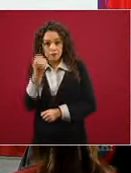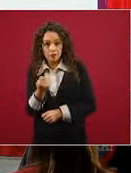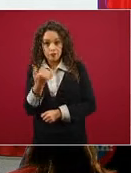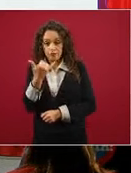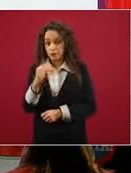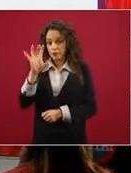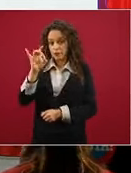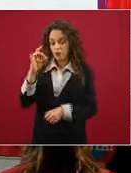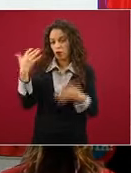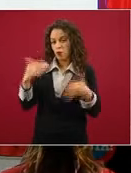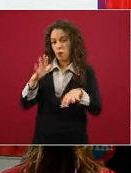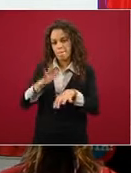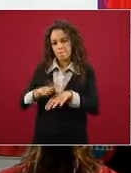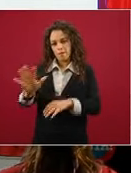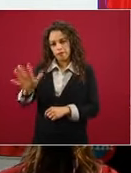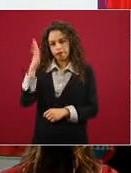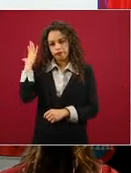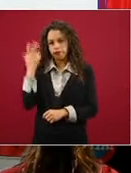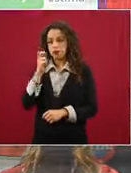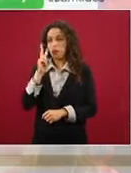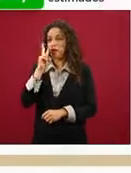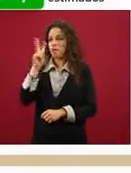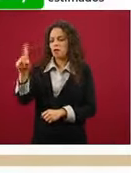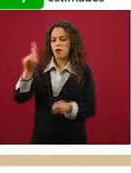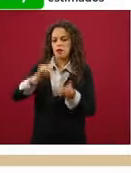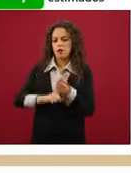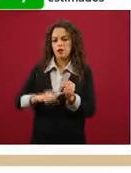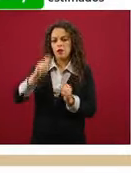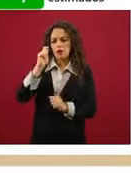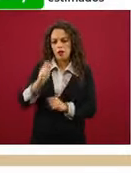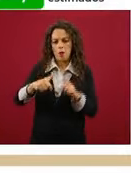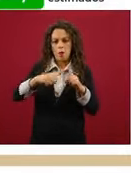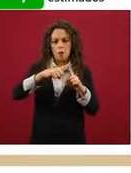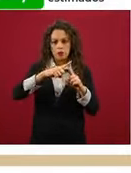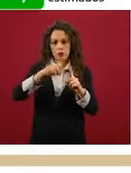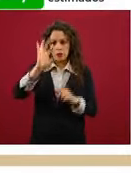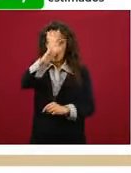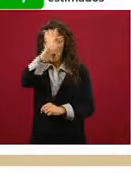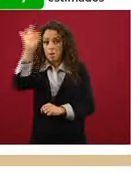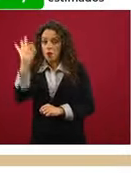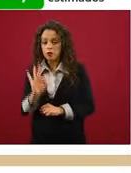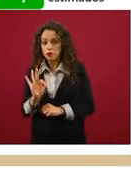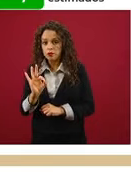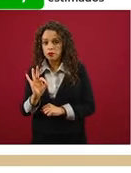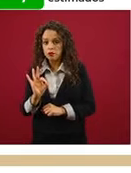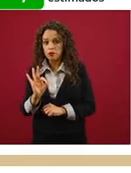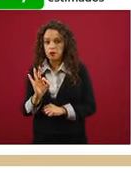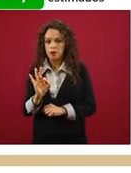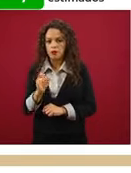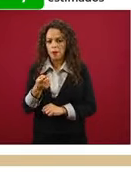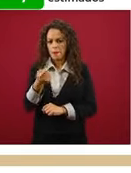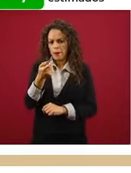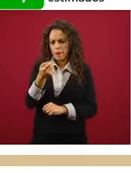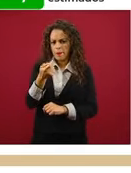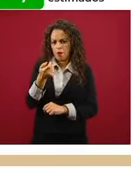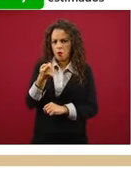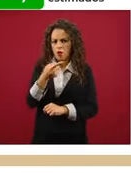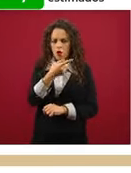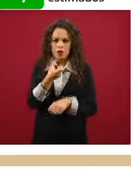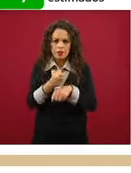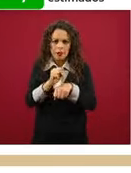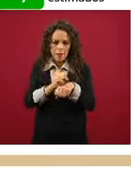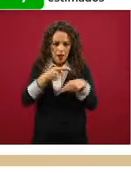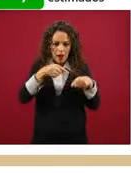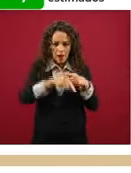también vemos cómo el porcentaje de positividad, a pesar de que había todavía pocos casos evidenciados en las primeras semanas, ya el porcentaje de